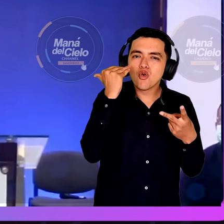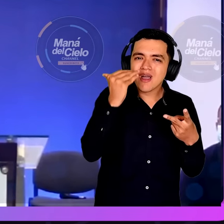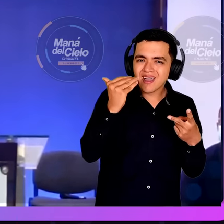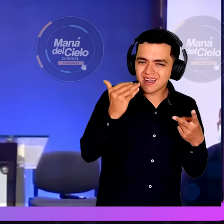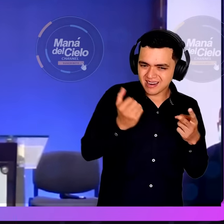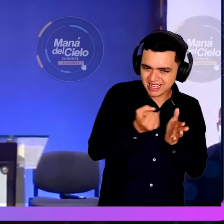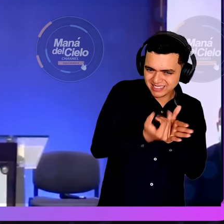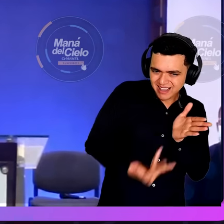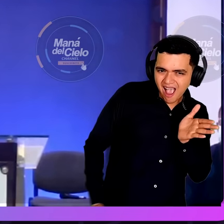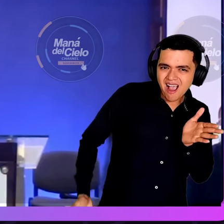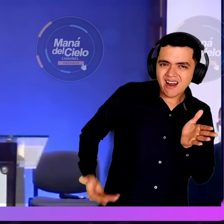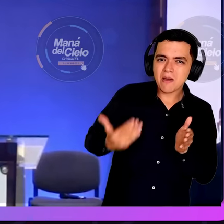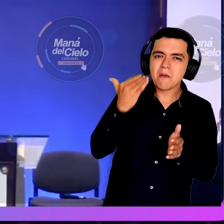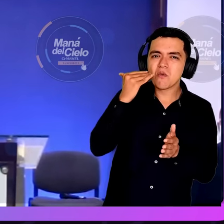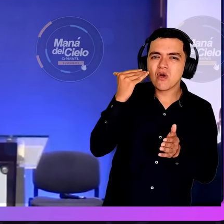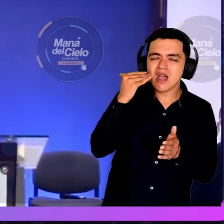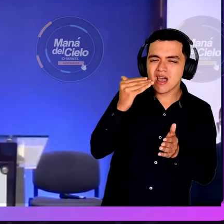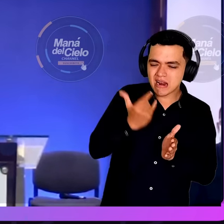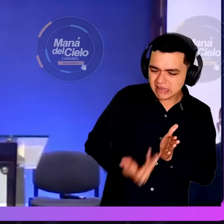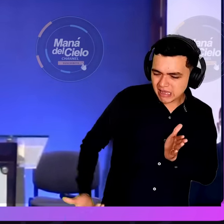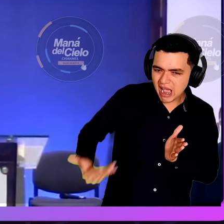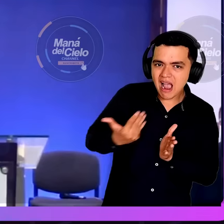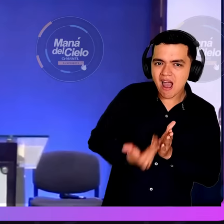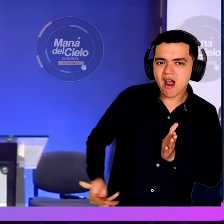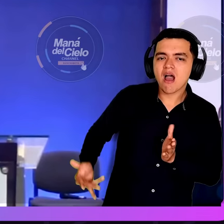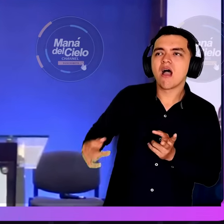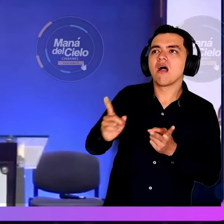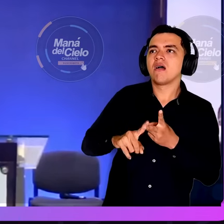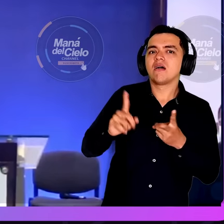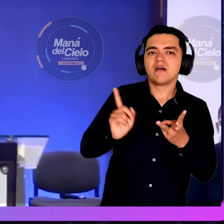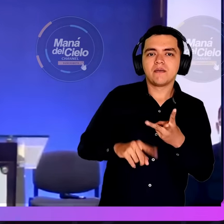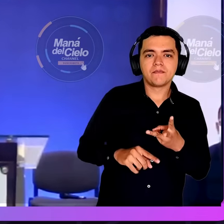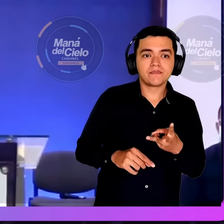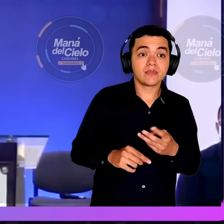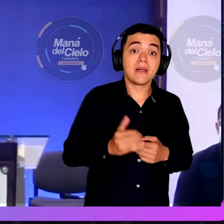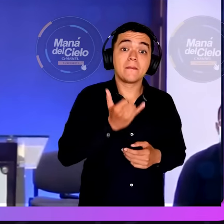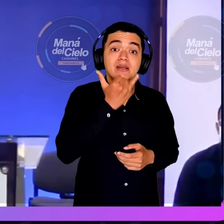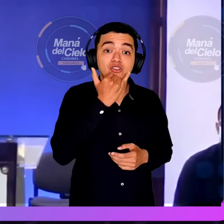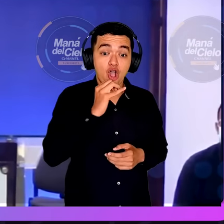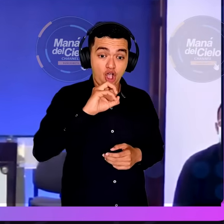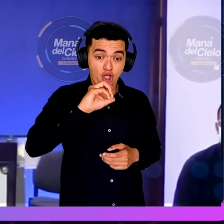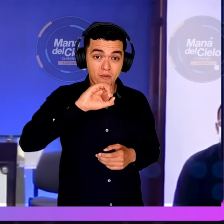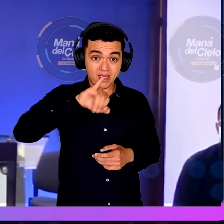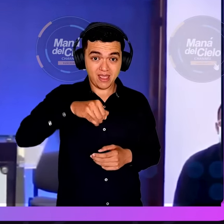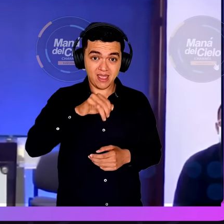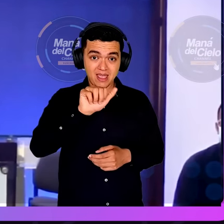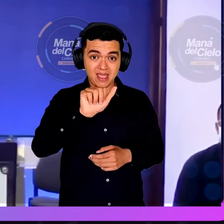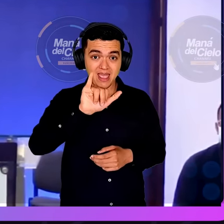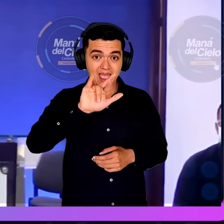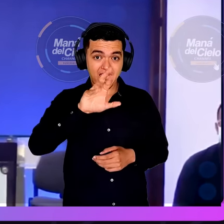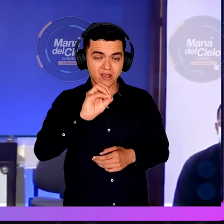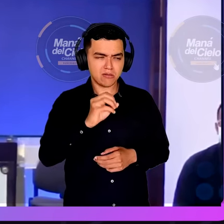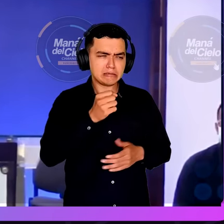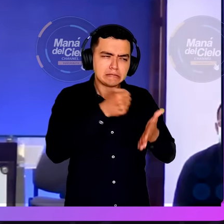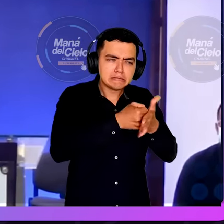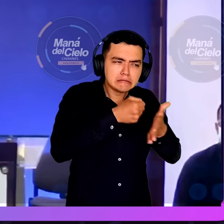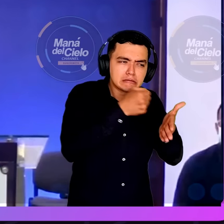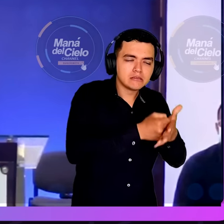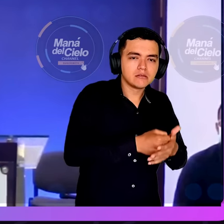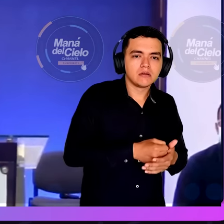está grave. Y el Señor, toda esa vueltica que da, y la sanidad de la mujer del flujo de sangre. Y el Señor, como decimos nosotros, ve haciéndose como que vea,